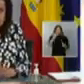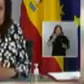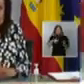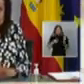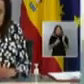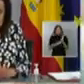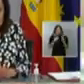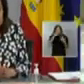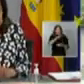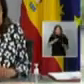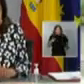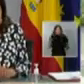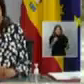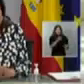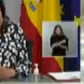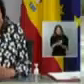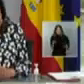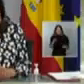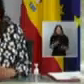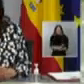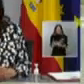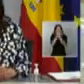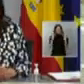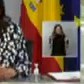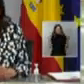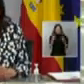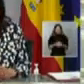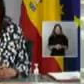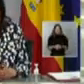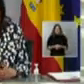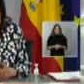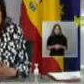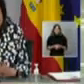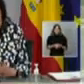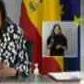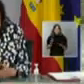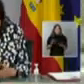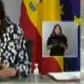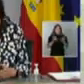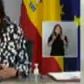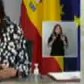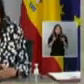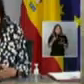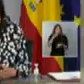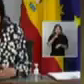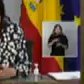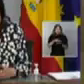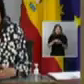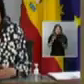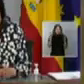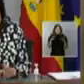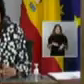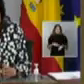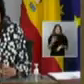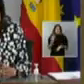medidas? ¿Bajar un poquito la calefacción o el aire acondicionado ahora en verano, ahora que viene el calor? ¿Estarían dispuestos a hacerlo? ¿Bajar